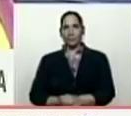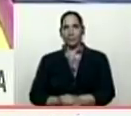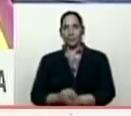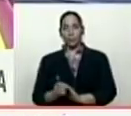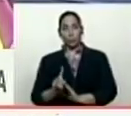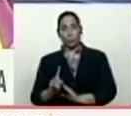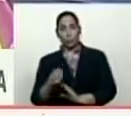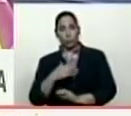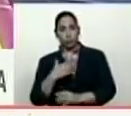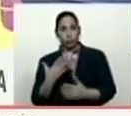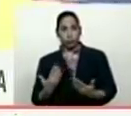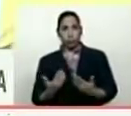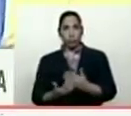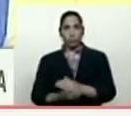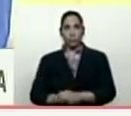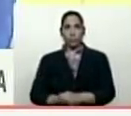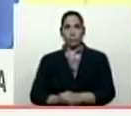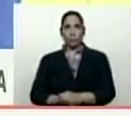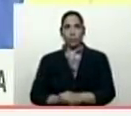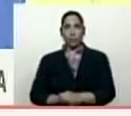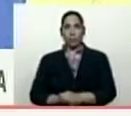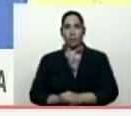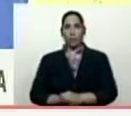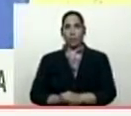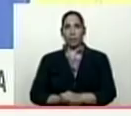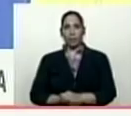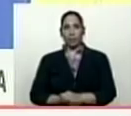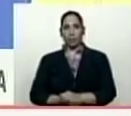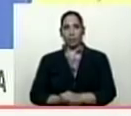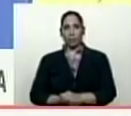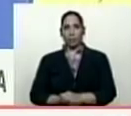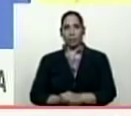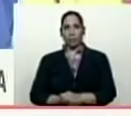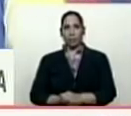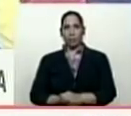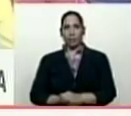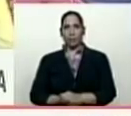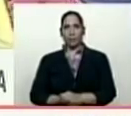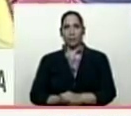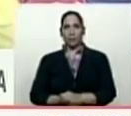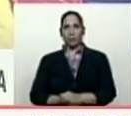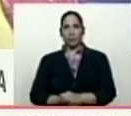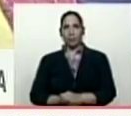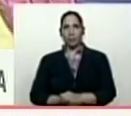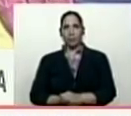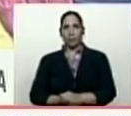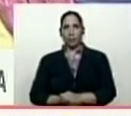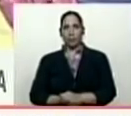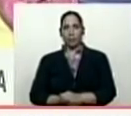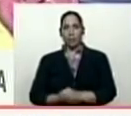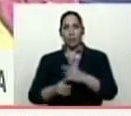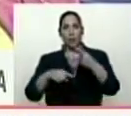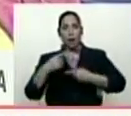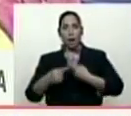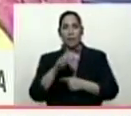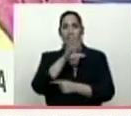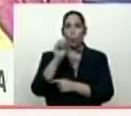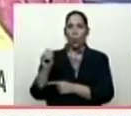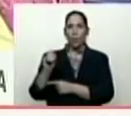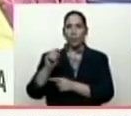No. Dicen los expertos militares que de cada 50